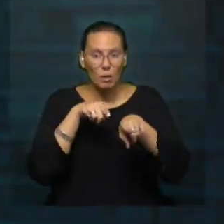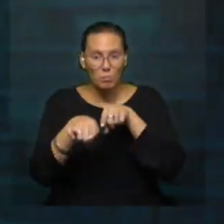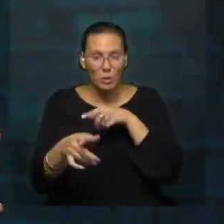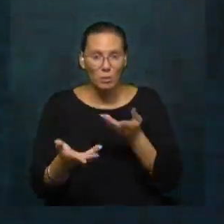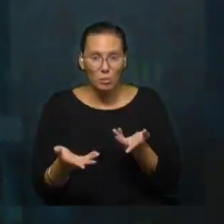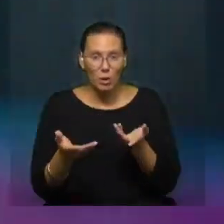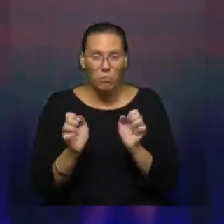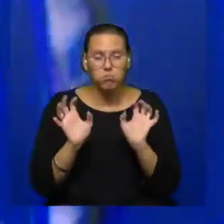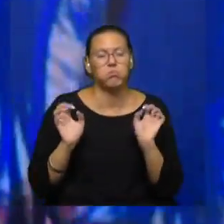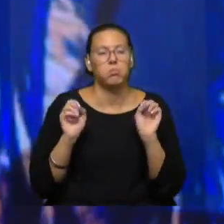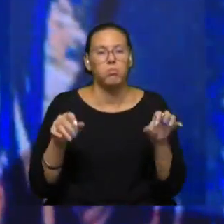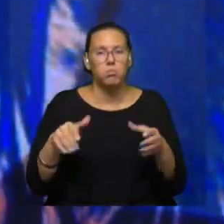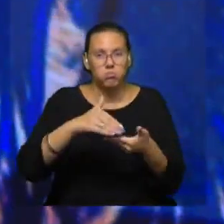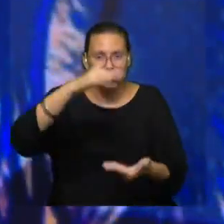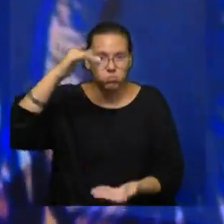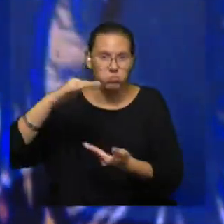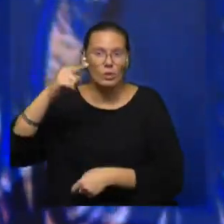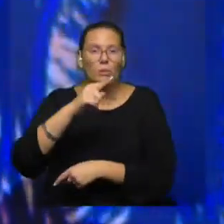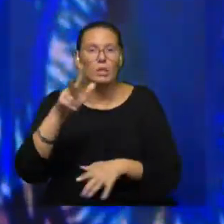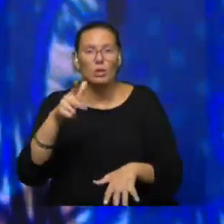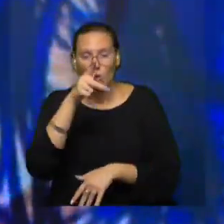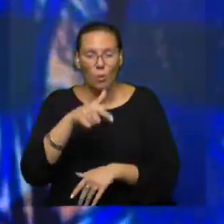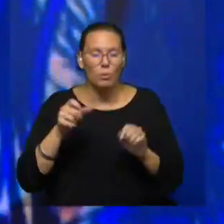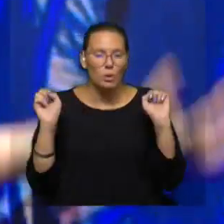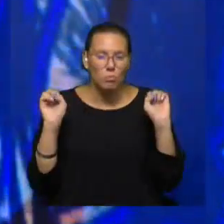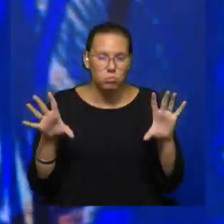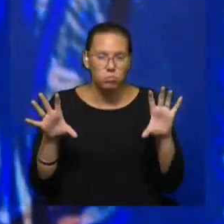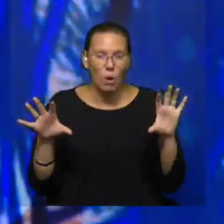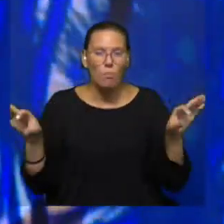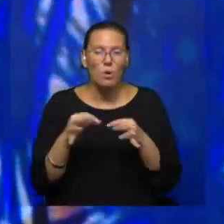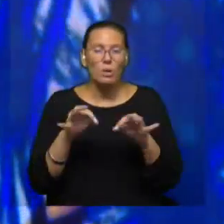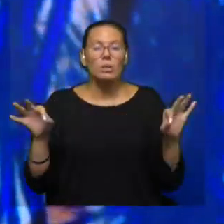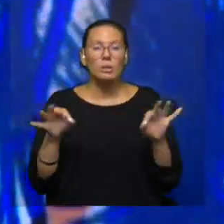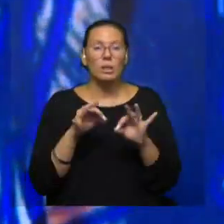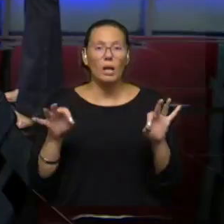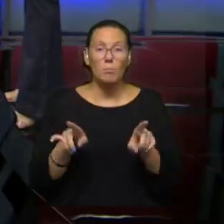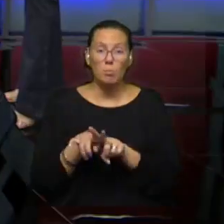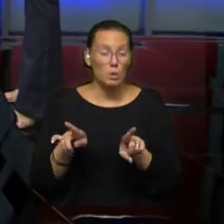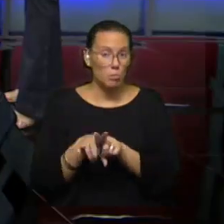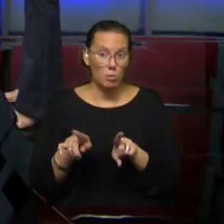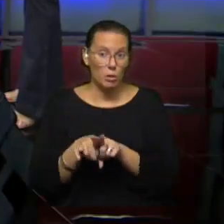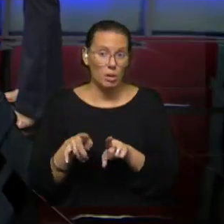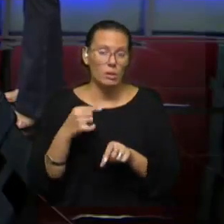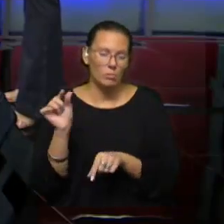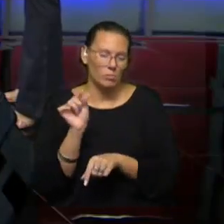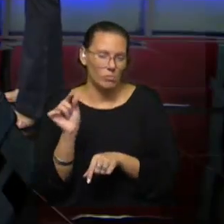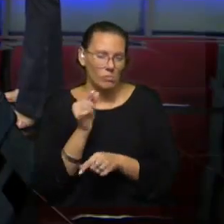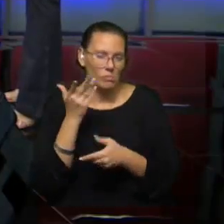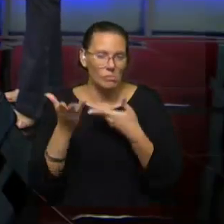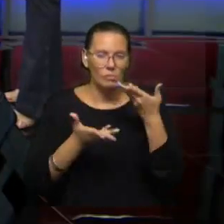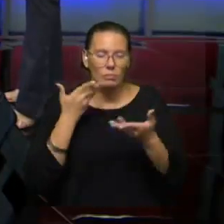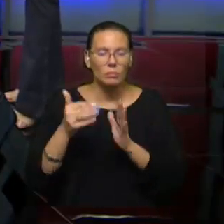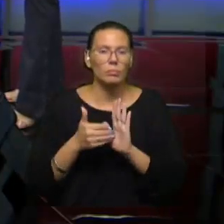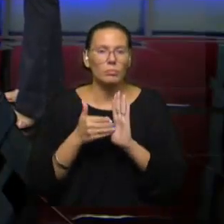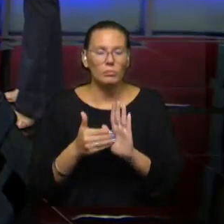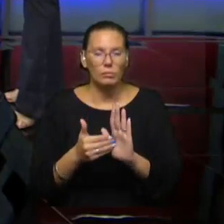la amplificación para afuera sobre el 18 de julio. Entonces es reproducir todo eso que tocamos, que eran pocas canciones, y